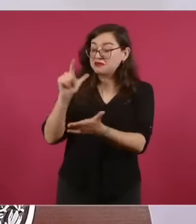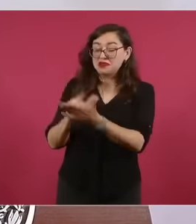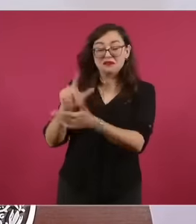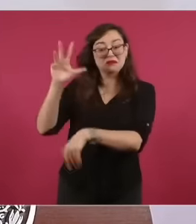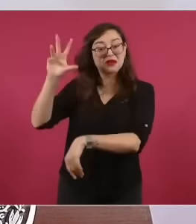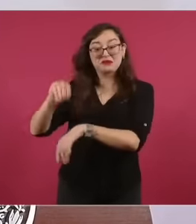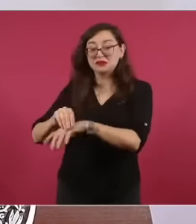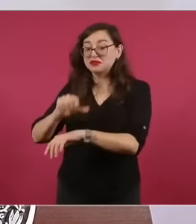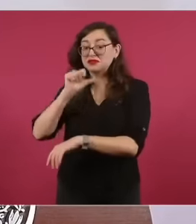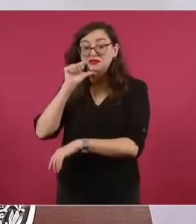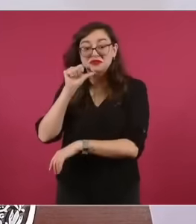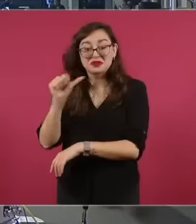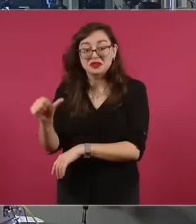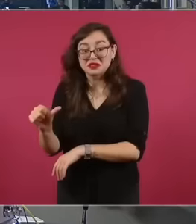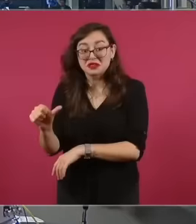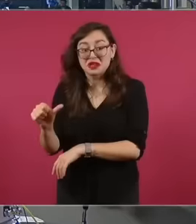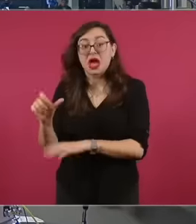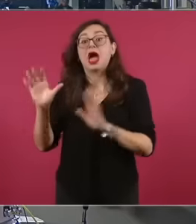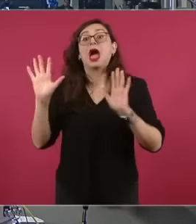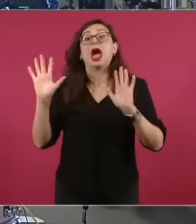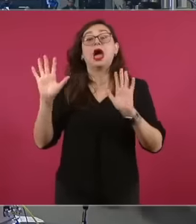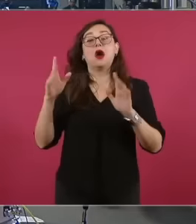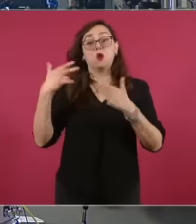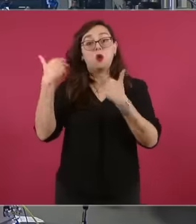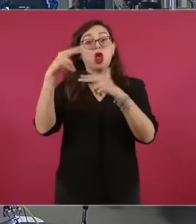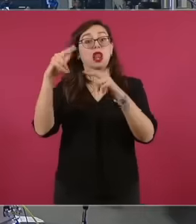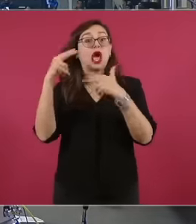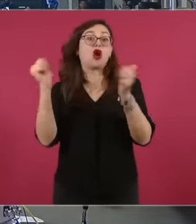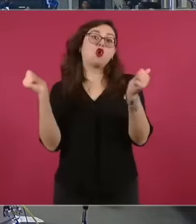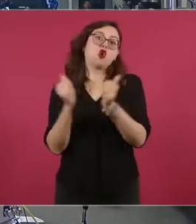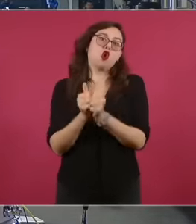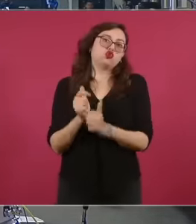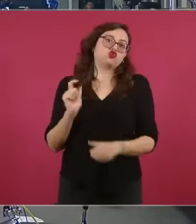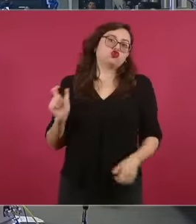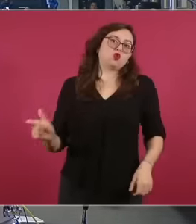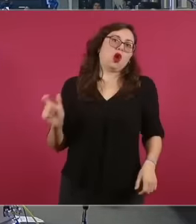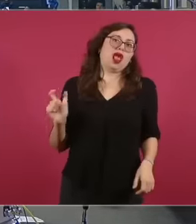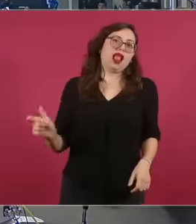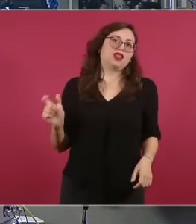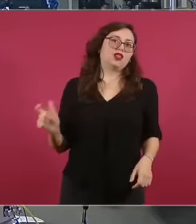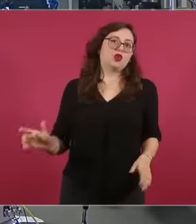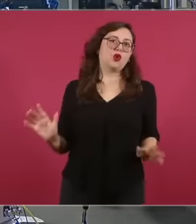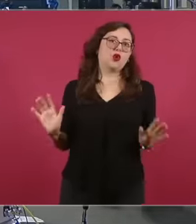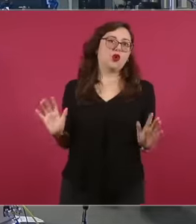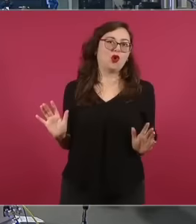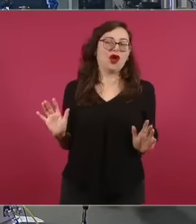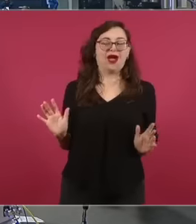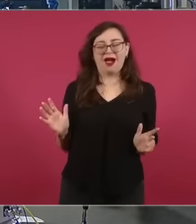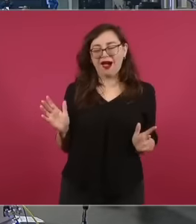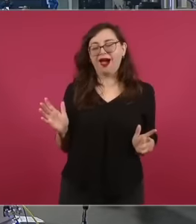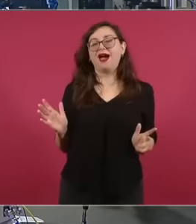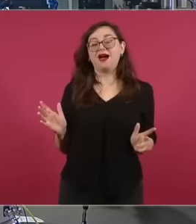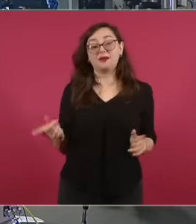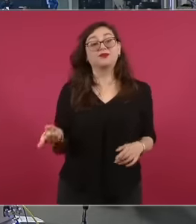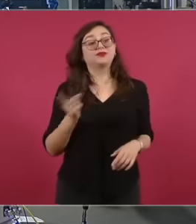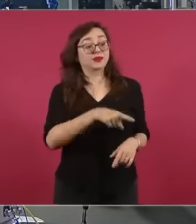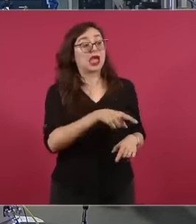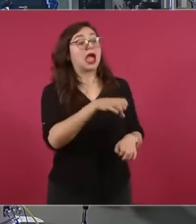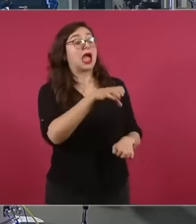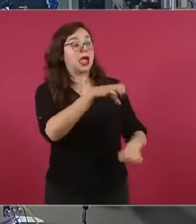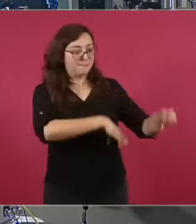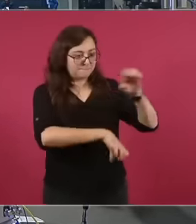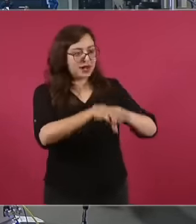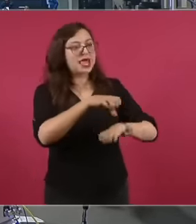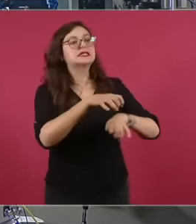¿Apoyaría que sea sin remuneración? Ah, sí, con goce de sueldo, porque cuando hay una huelga en una empresa, los